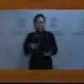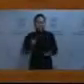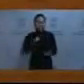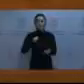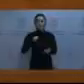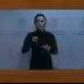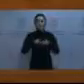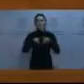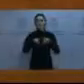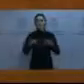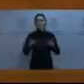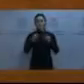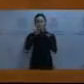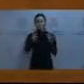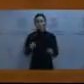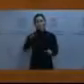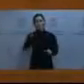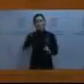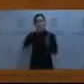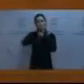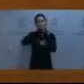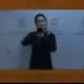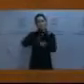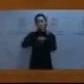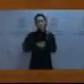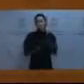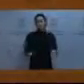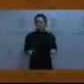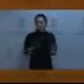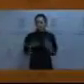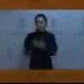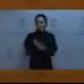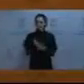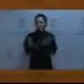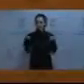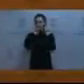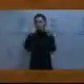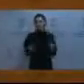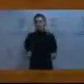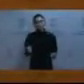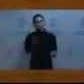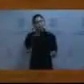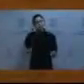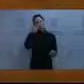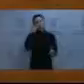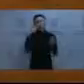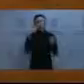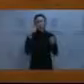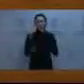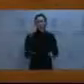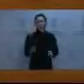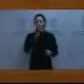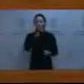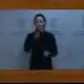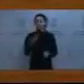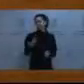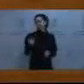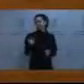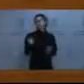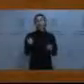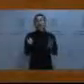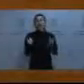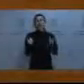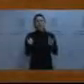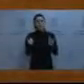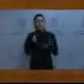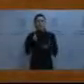Asturias. El modelo del turismo arqueológico es un modelo muy interesante, un modelo que es relativamente reciente, pero un modelo porque se está